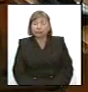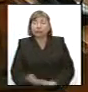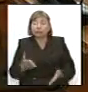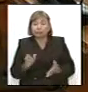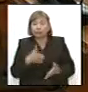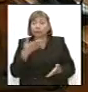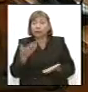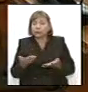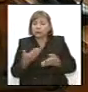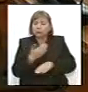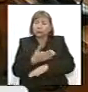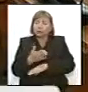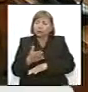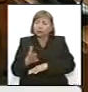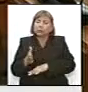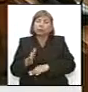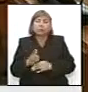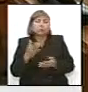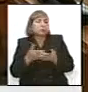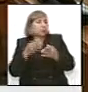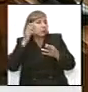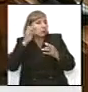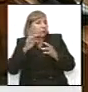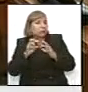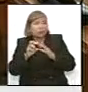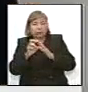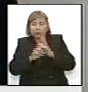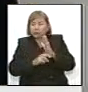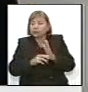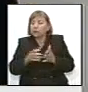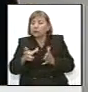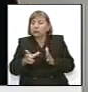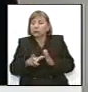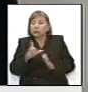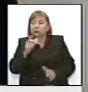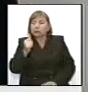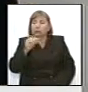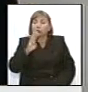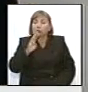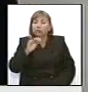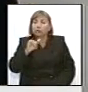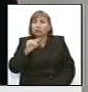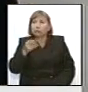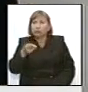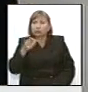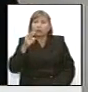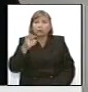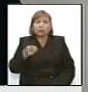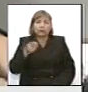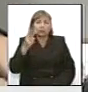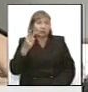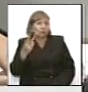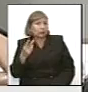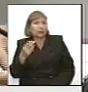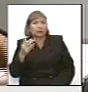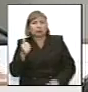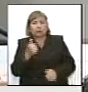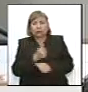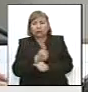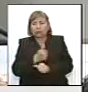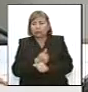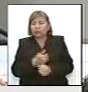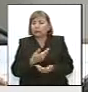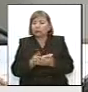Existe un retraso en la ejecución de proyectos de fibra óptica en Lambayeque, Apurímac, Huancavelica y Ayacucho debido a